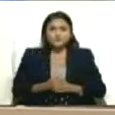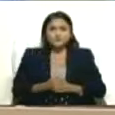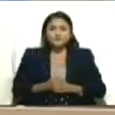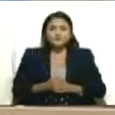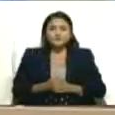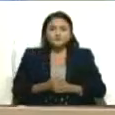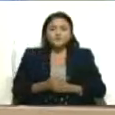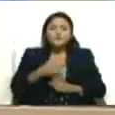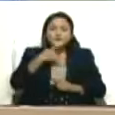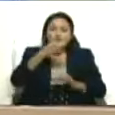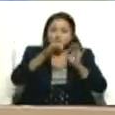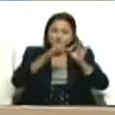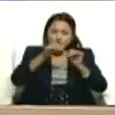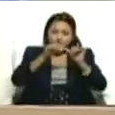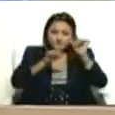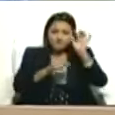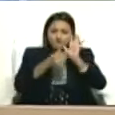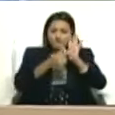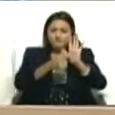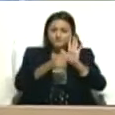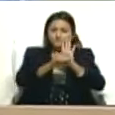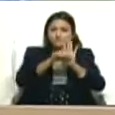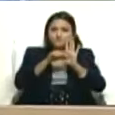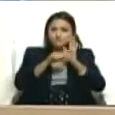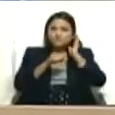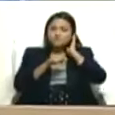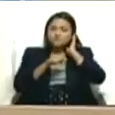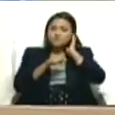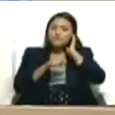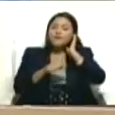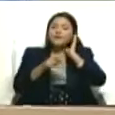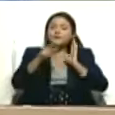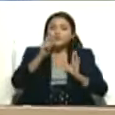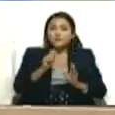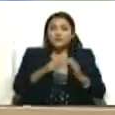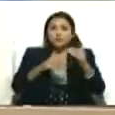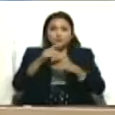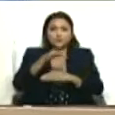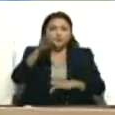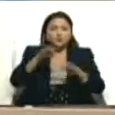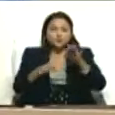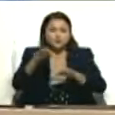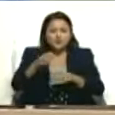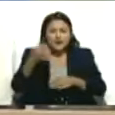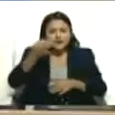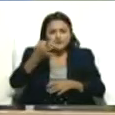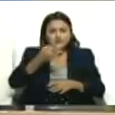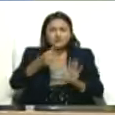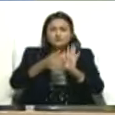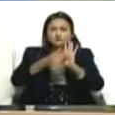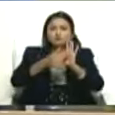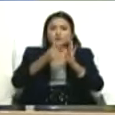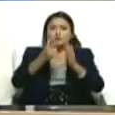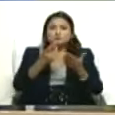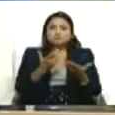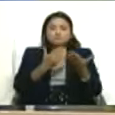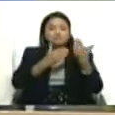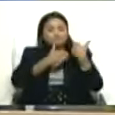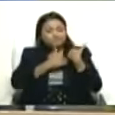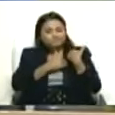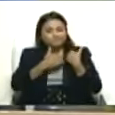cual establece lo siguiente: el Tribunal Supremo de Justicia garantizará la supremacía